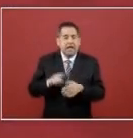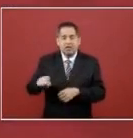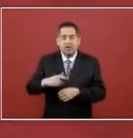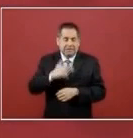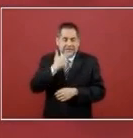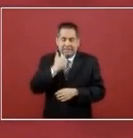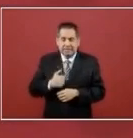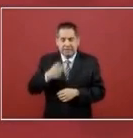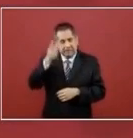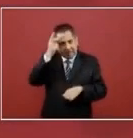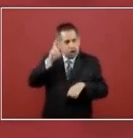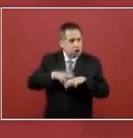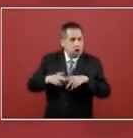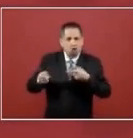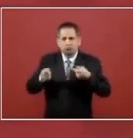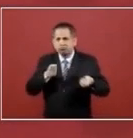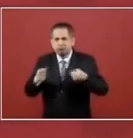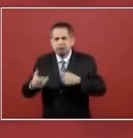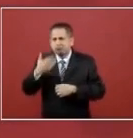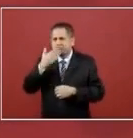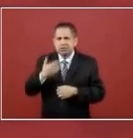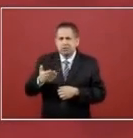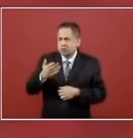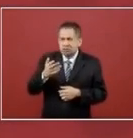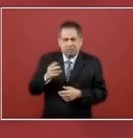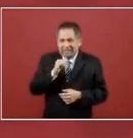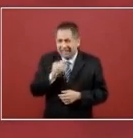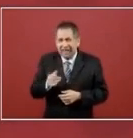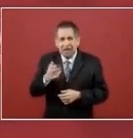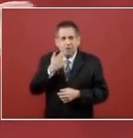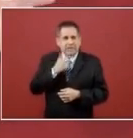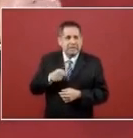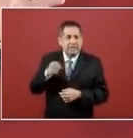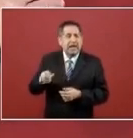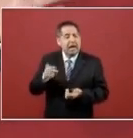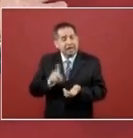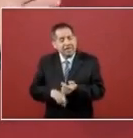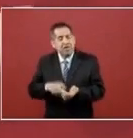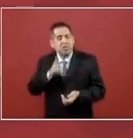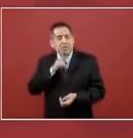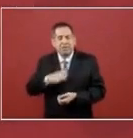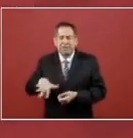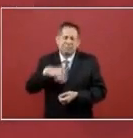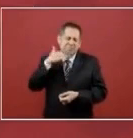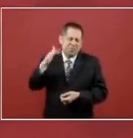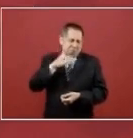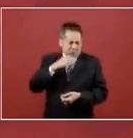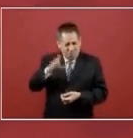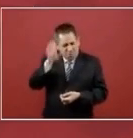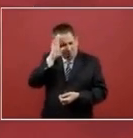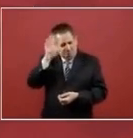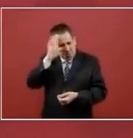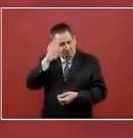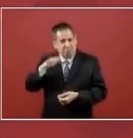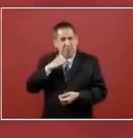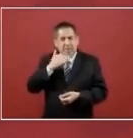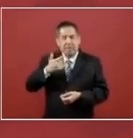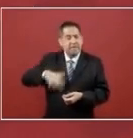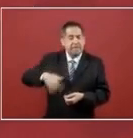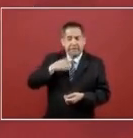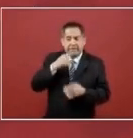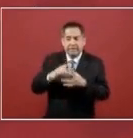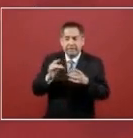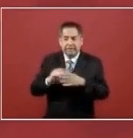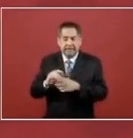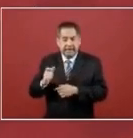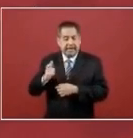ineficiencia, ineficacia y corrupción de mayúscula. Estamos hablando, les decía hace rato, que